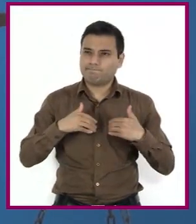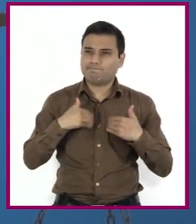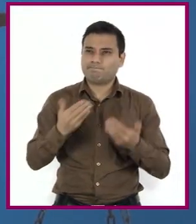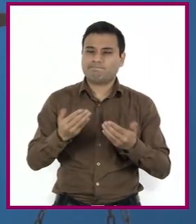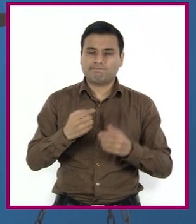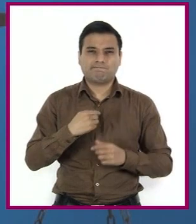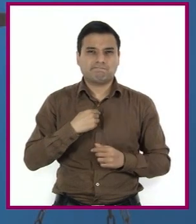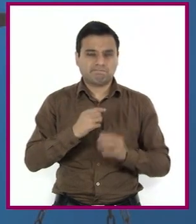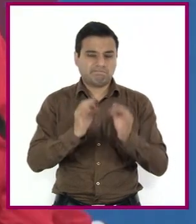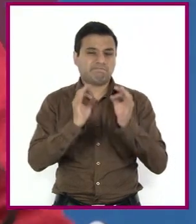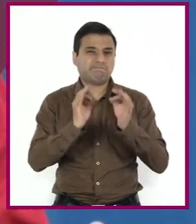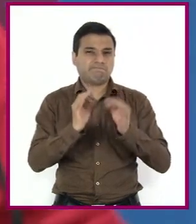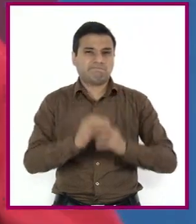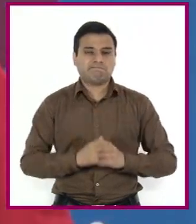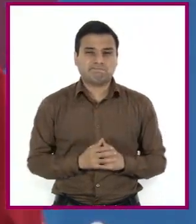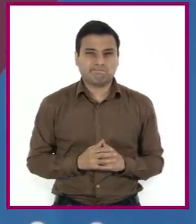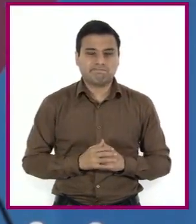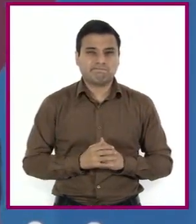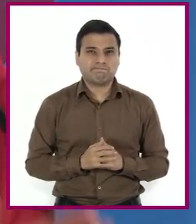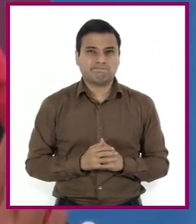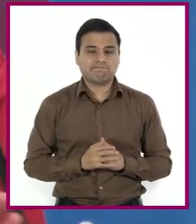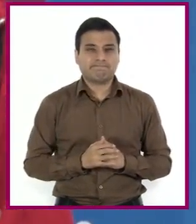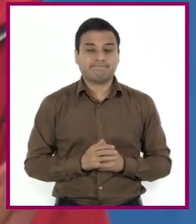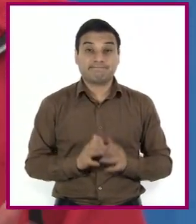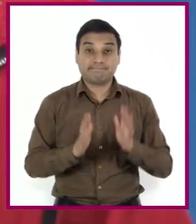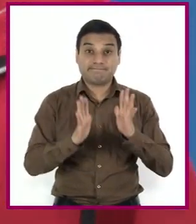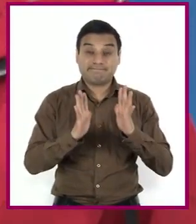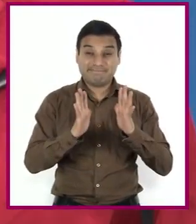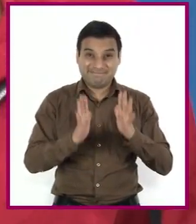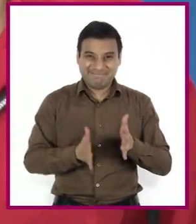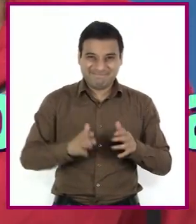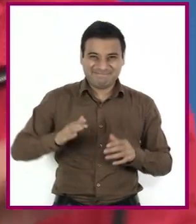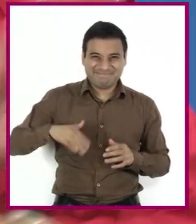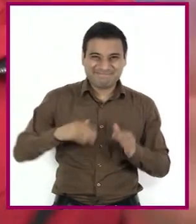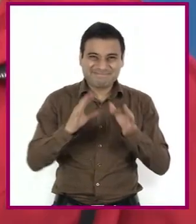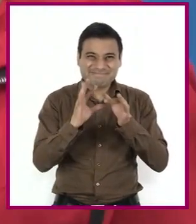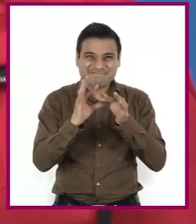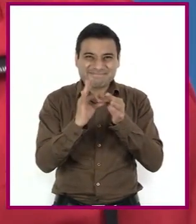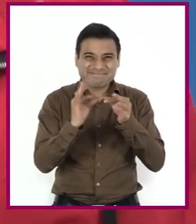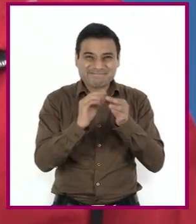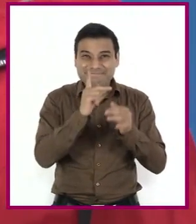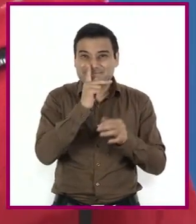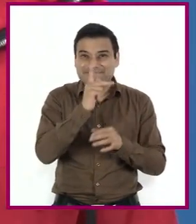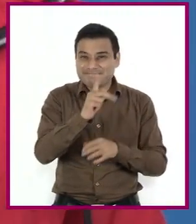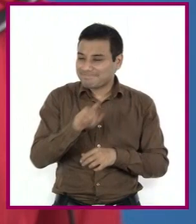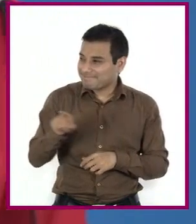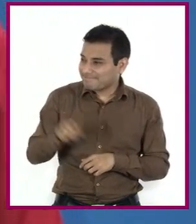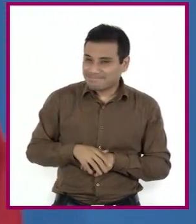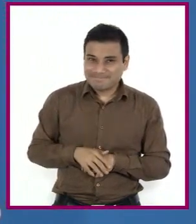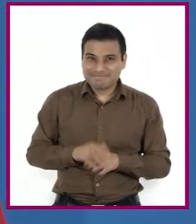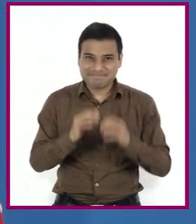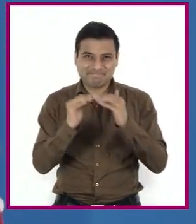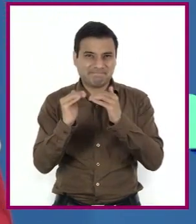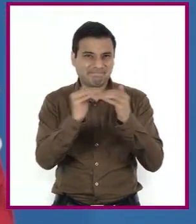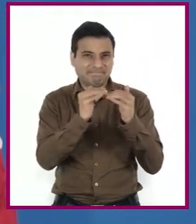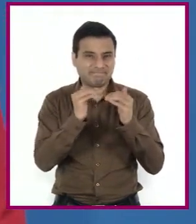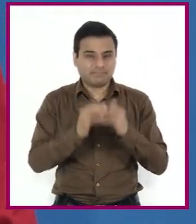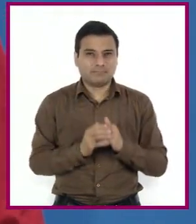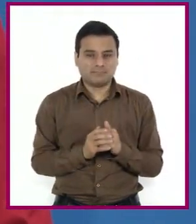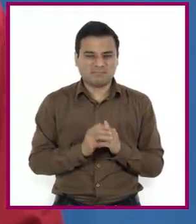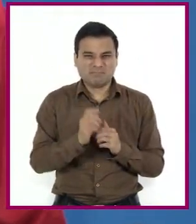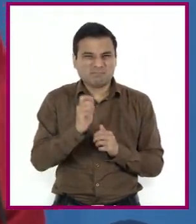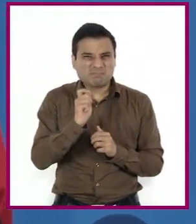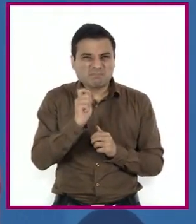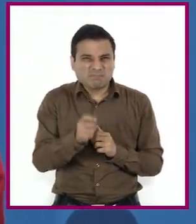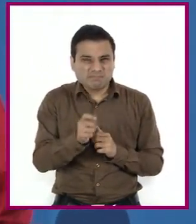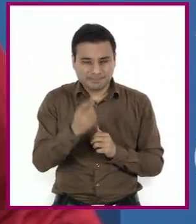tratados como iguales. Hemos escuchado anteriormente el término imparcialidad. Y para profundizar un poco